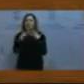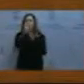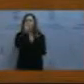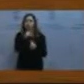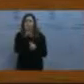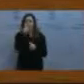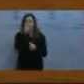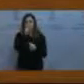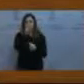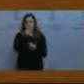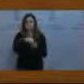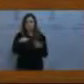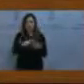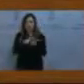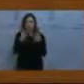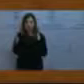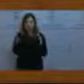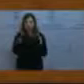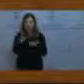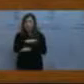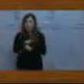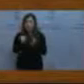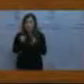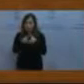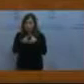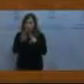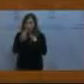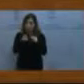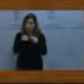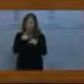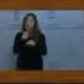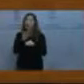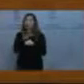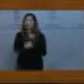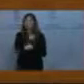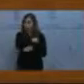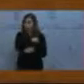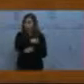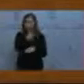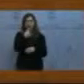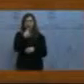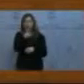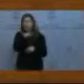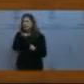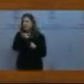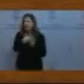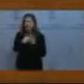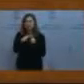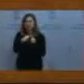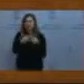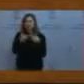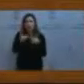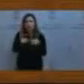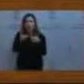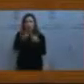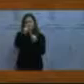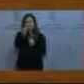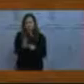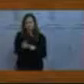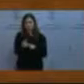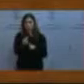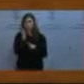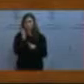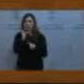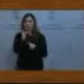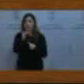parlamentario, su portavoz, se cansó de decir que la situación de prórroga presupuestaria no era buena para los intereses generales de Asturias ni